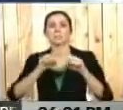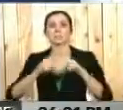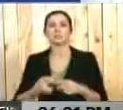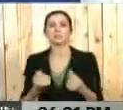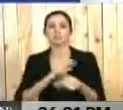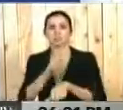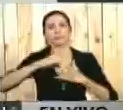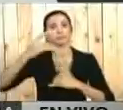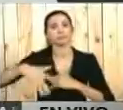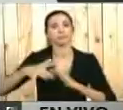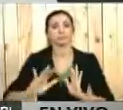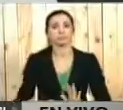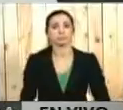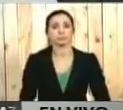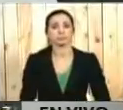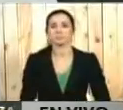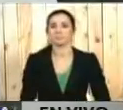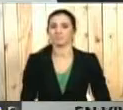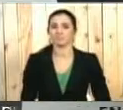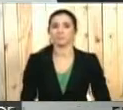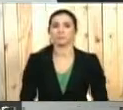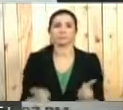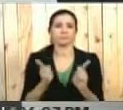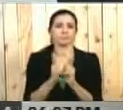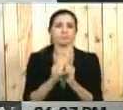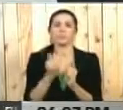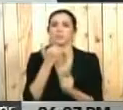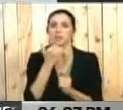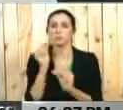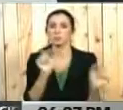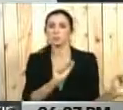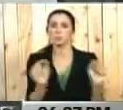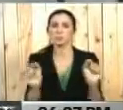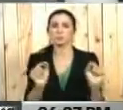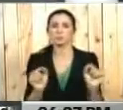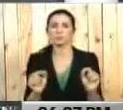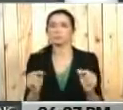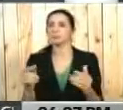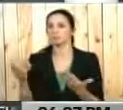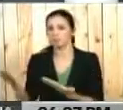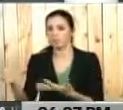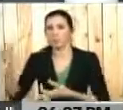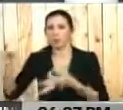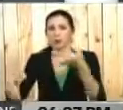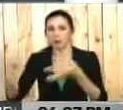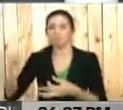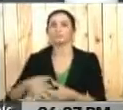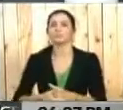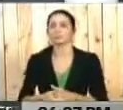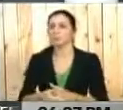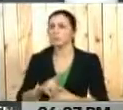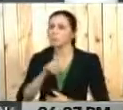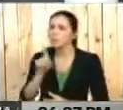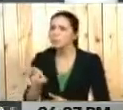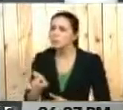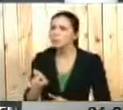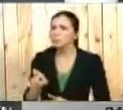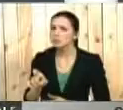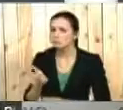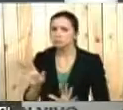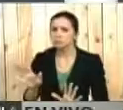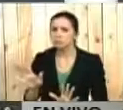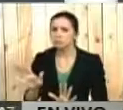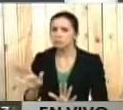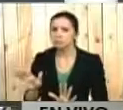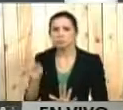está, lo tenemos en pantalla, vamos a escuchar. Parte de este debate, doctor, y se lo preguntaba al principio, pero bueno que